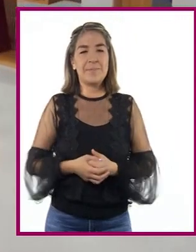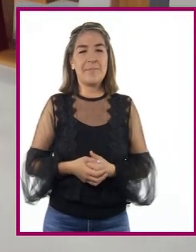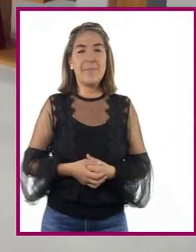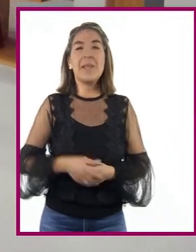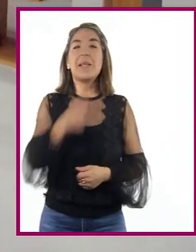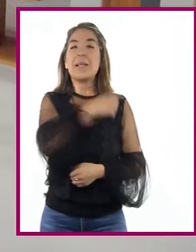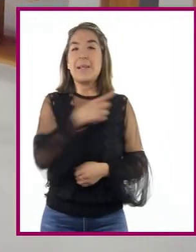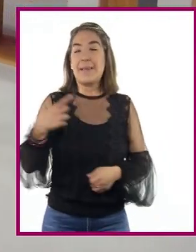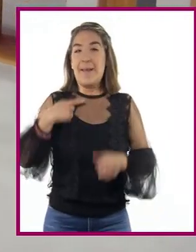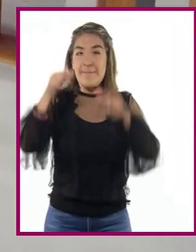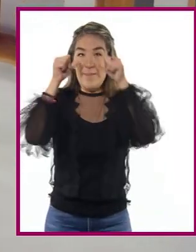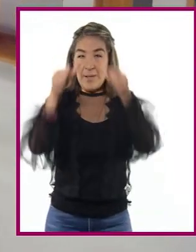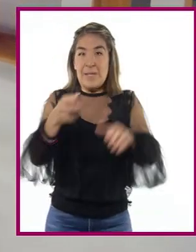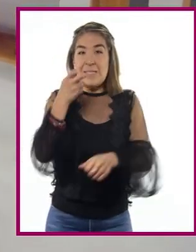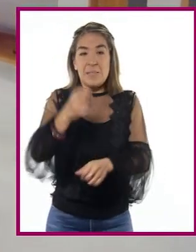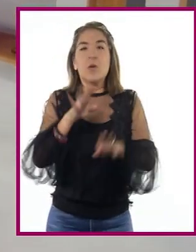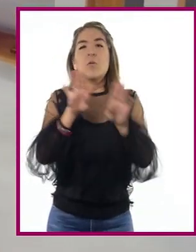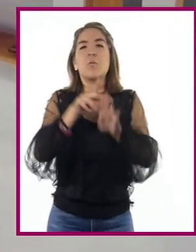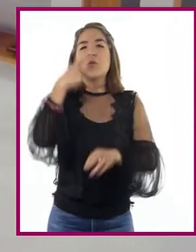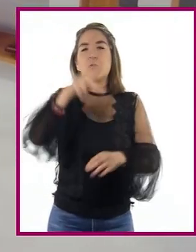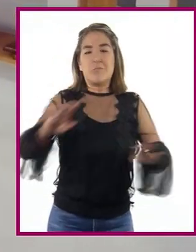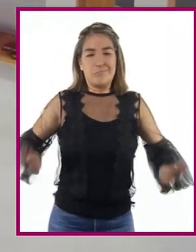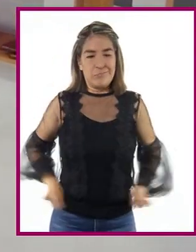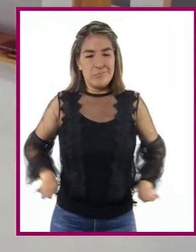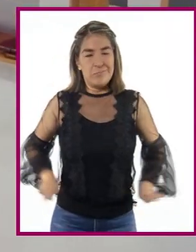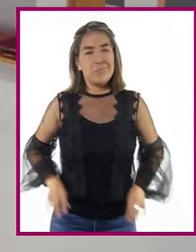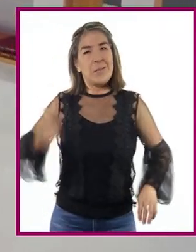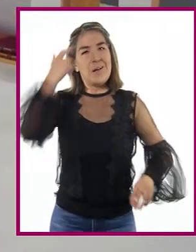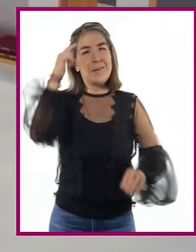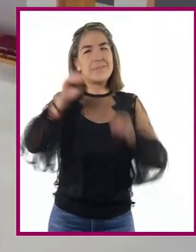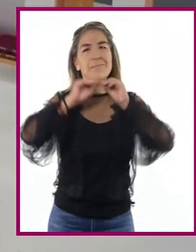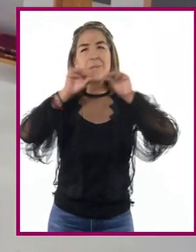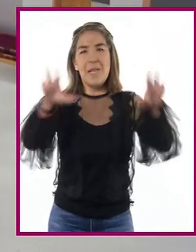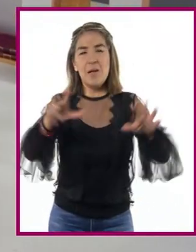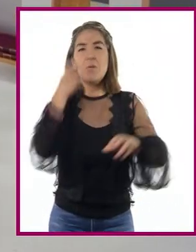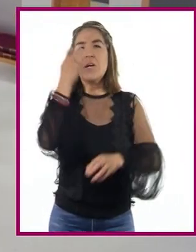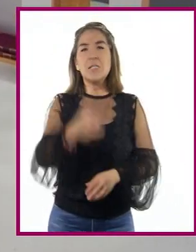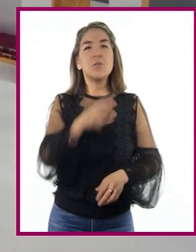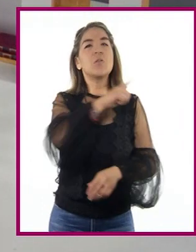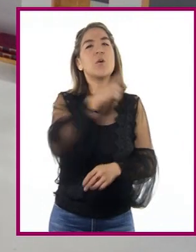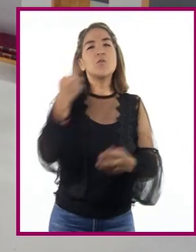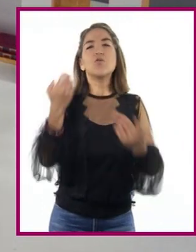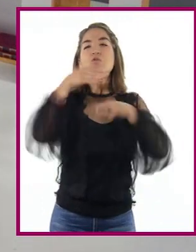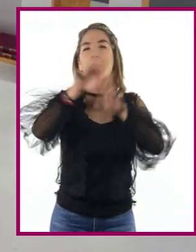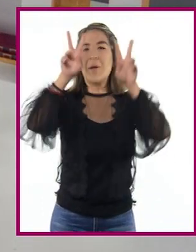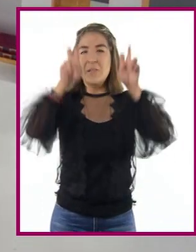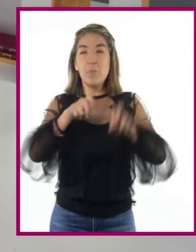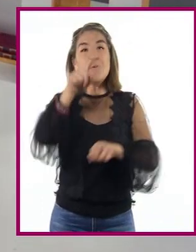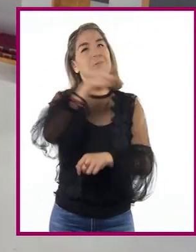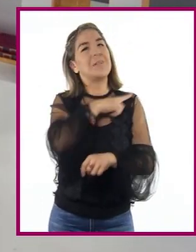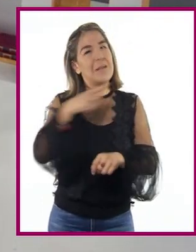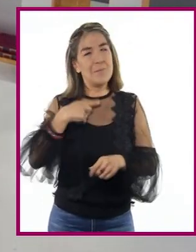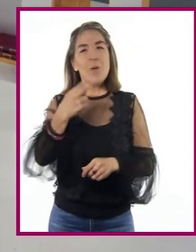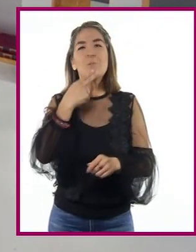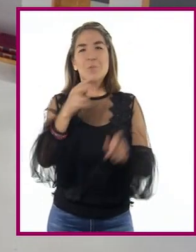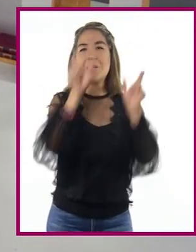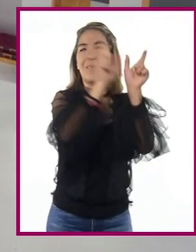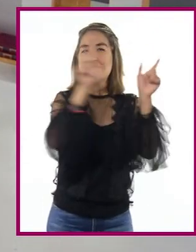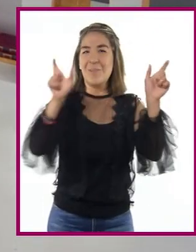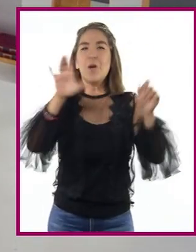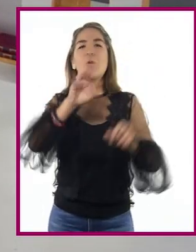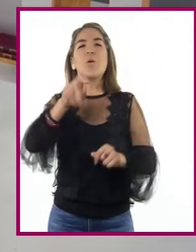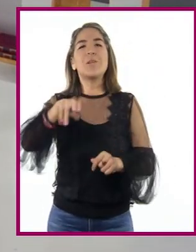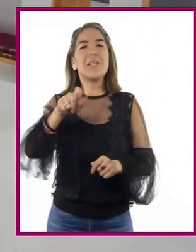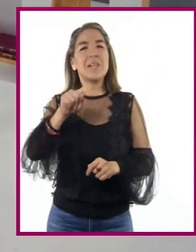que prestar atención en mostrar una postura clara respecto al problema y no olvidar el uso de conectores para relacionar nuestras